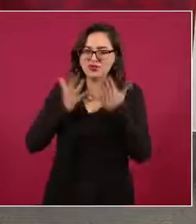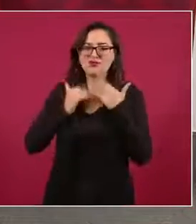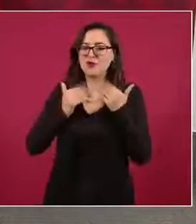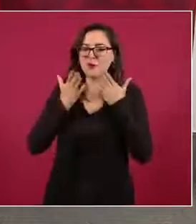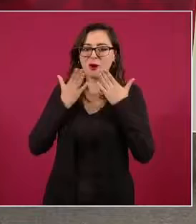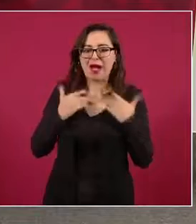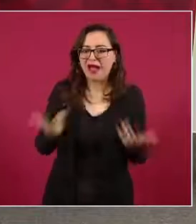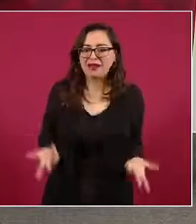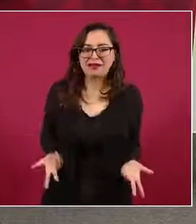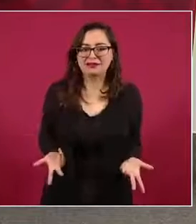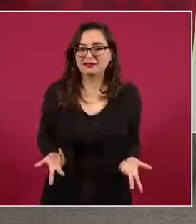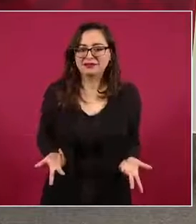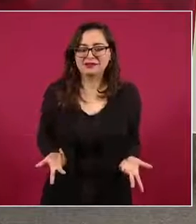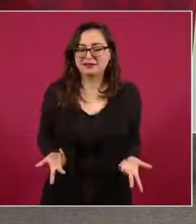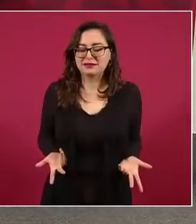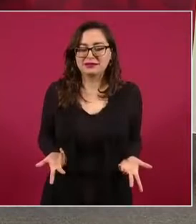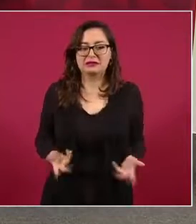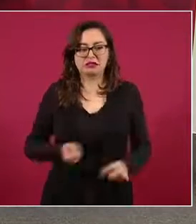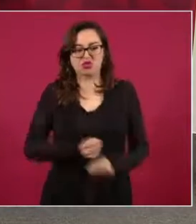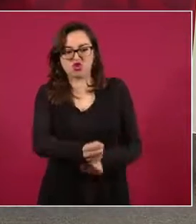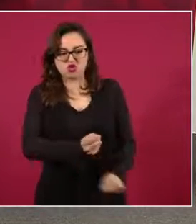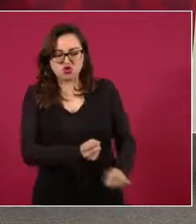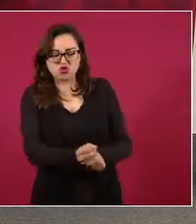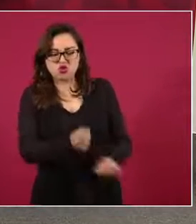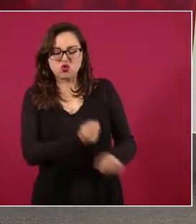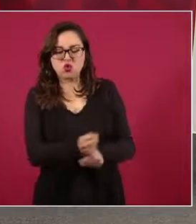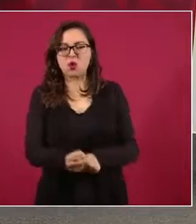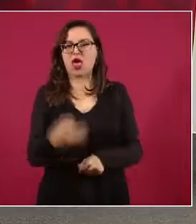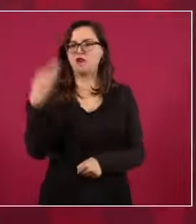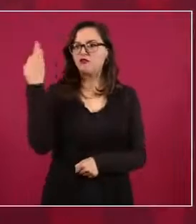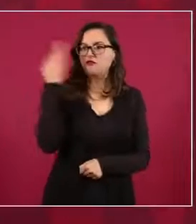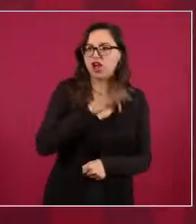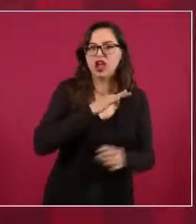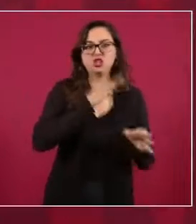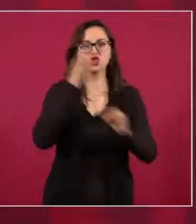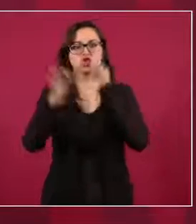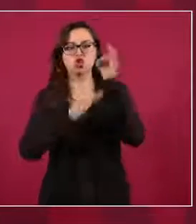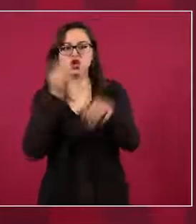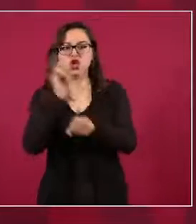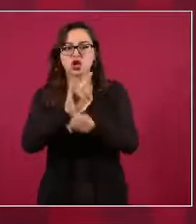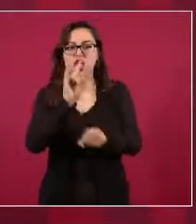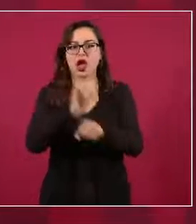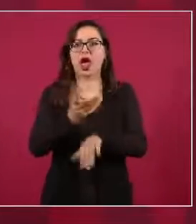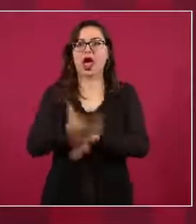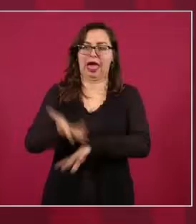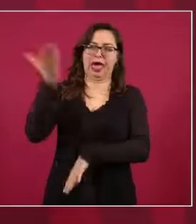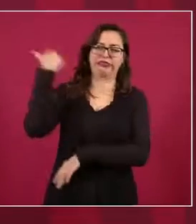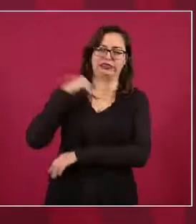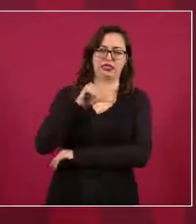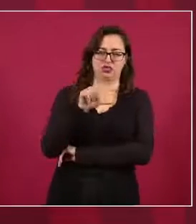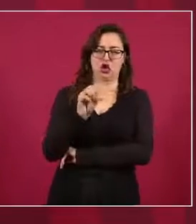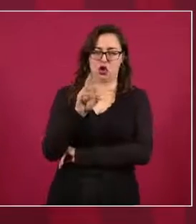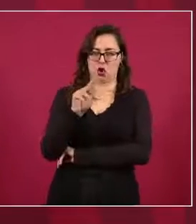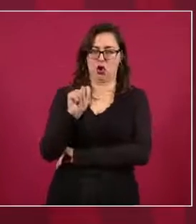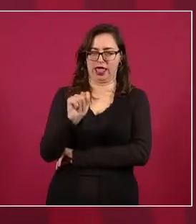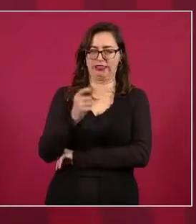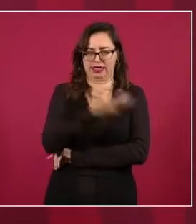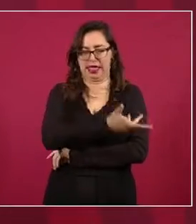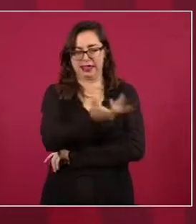no hay tortura ni montajes como los que habían, como los de Loret de Mola y eso. Ya eso ya se acabó.